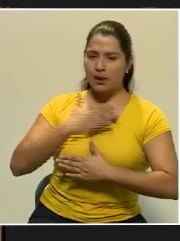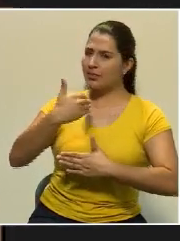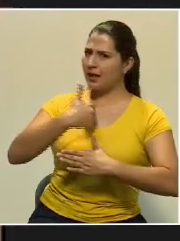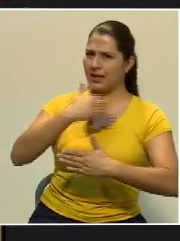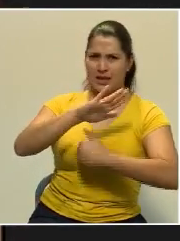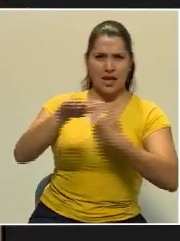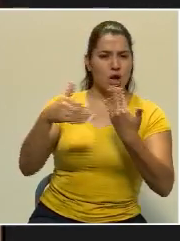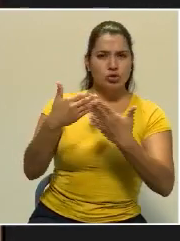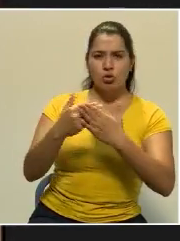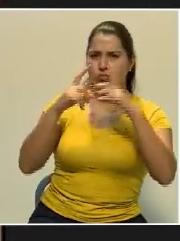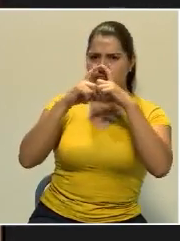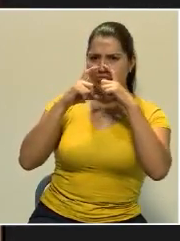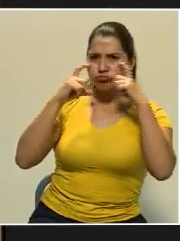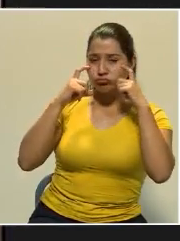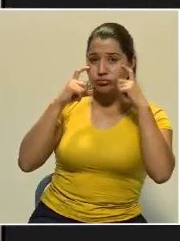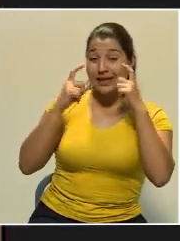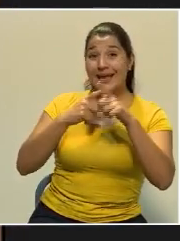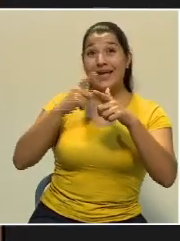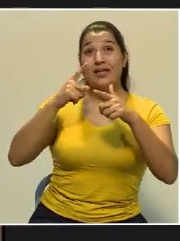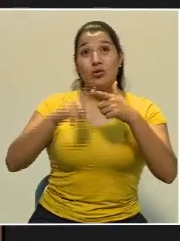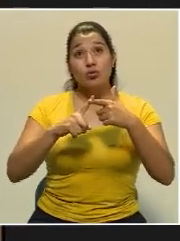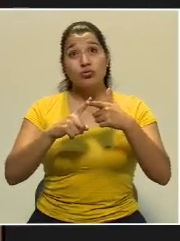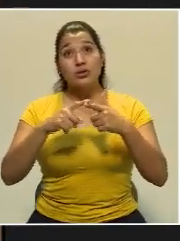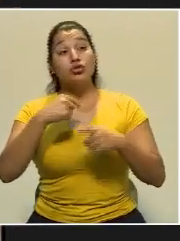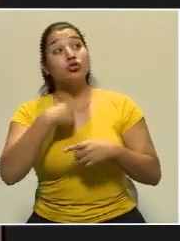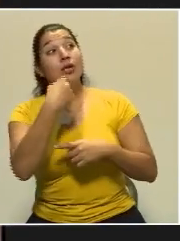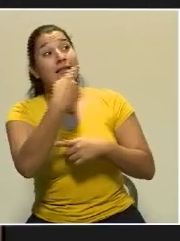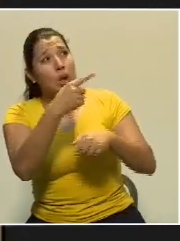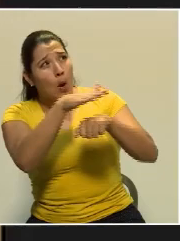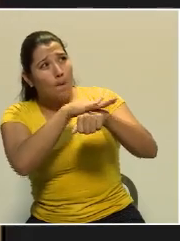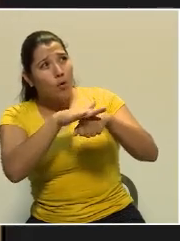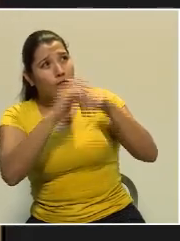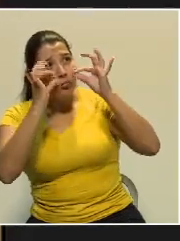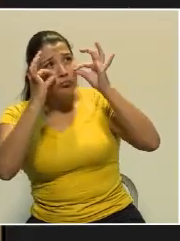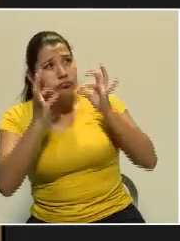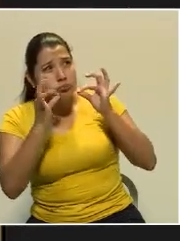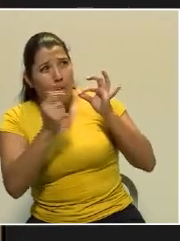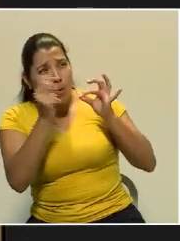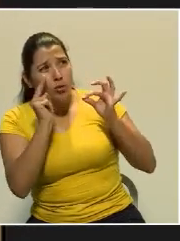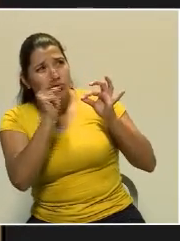mascarilla, etcétera. Y yo solicité que si podía bajar un poquito.